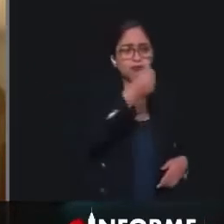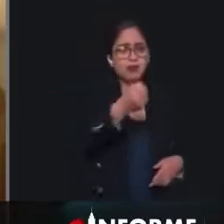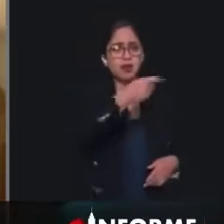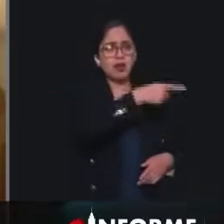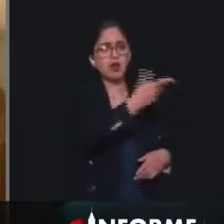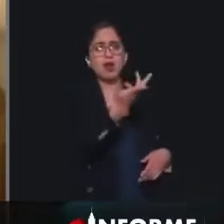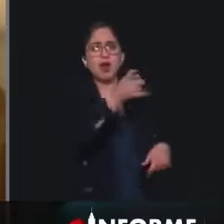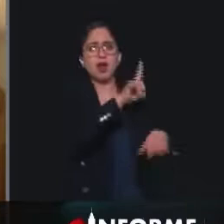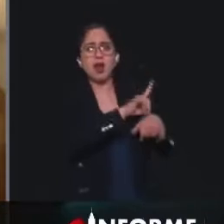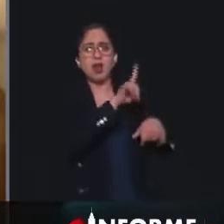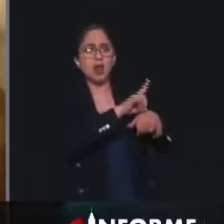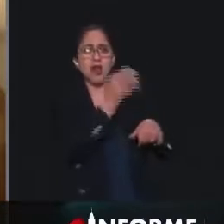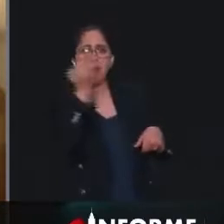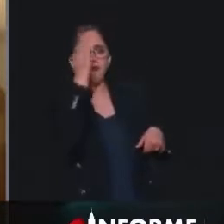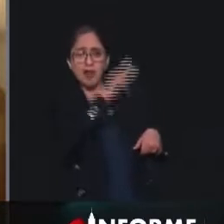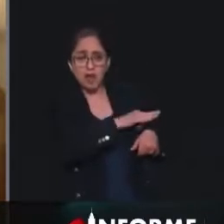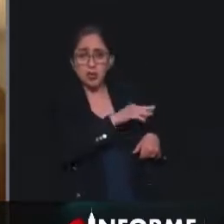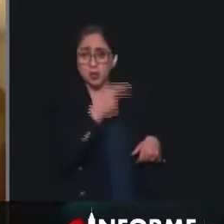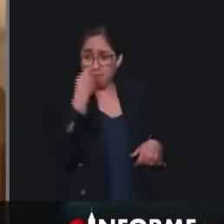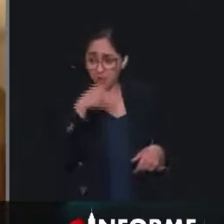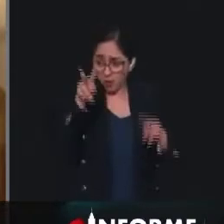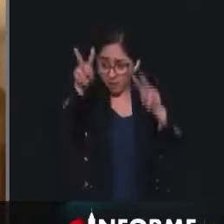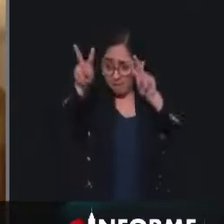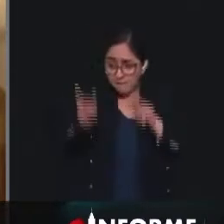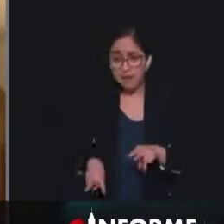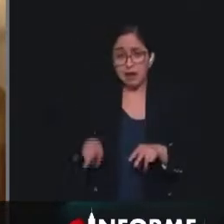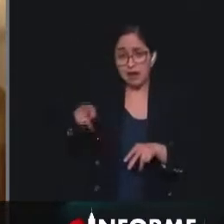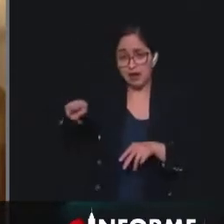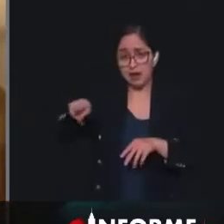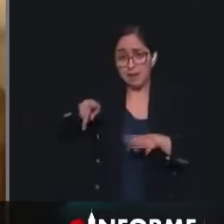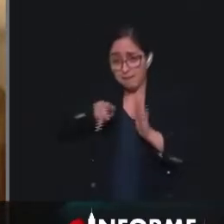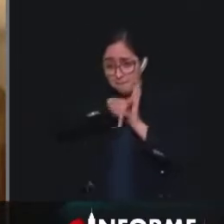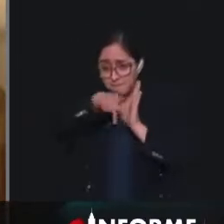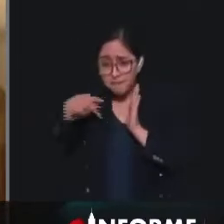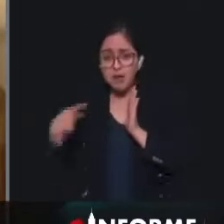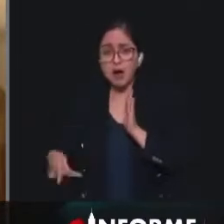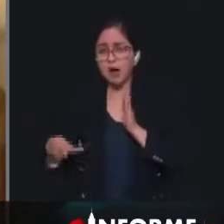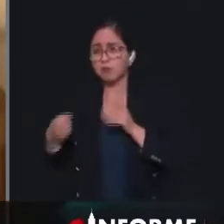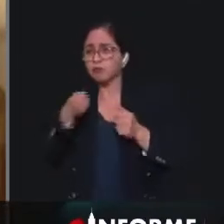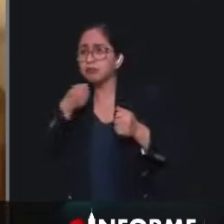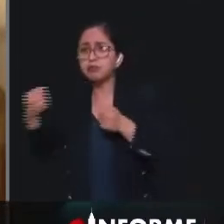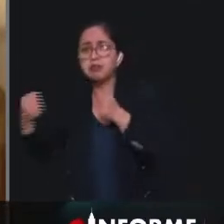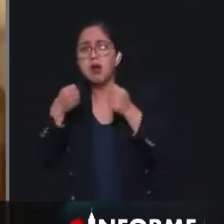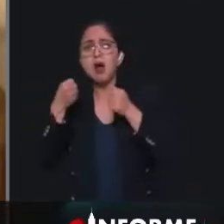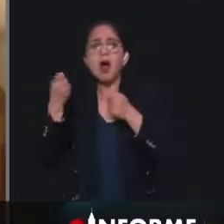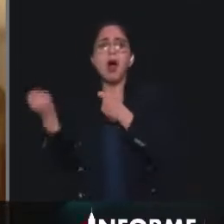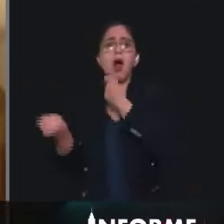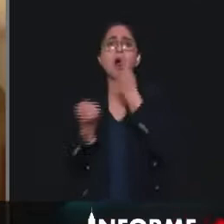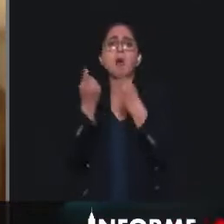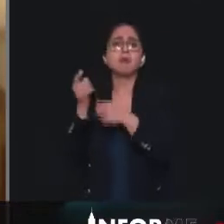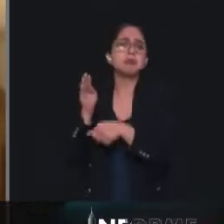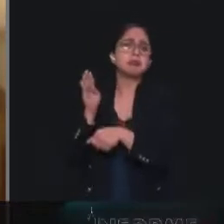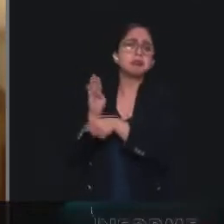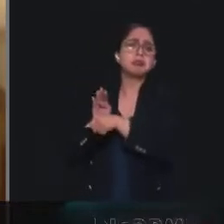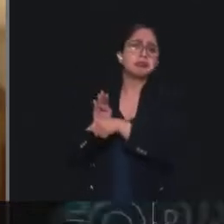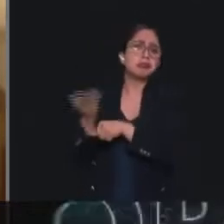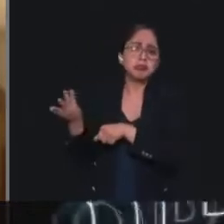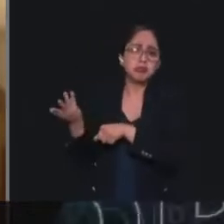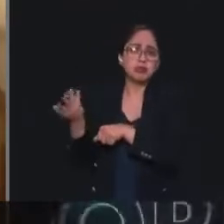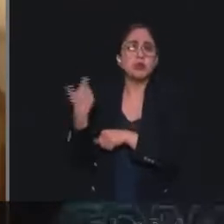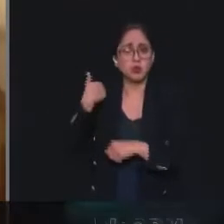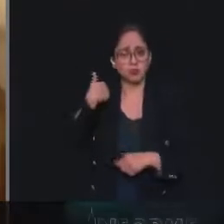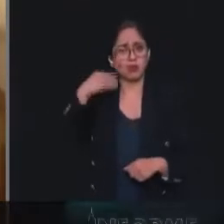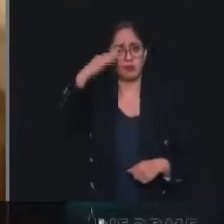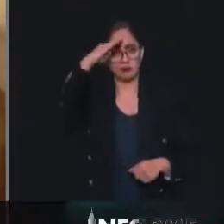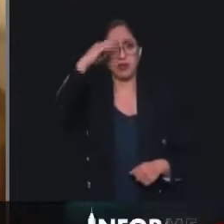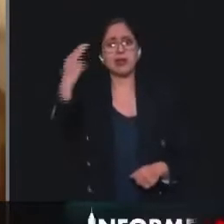el periodismo de investigación, el periodismo digamos digno y crítico, pues está siendo ignorado. Yo creo que ahí debería haber un fortalecimiento